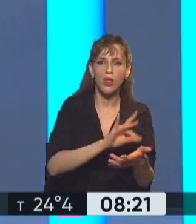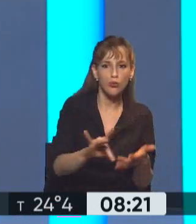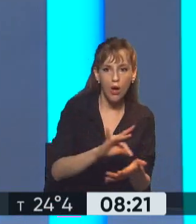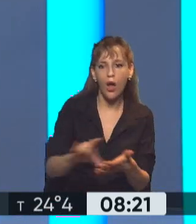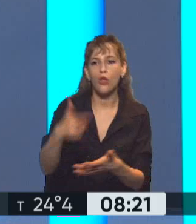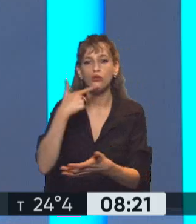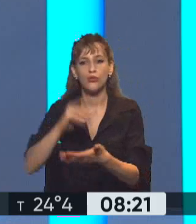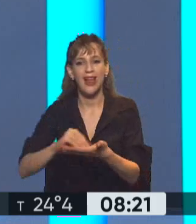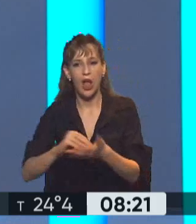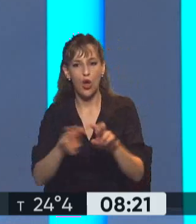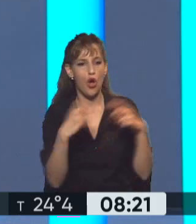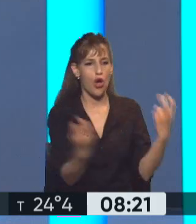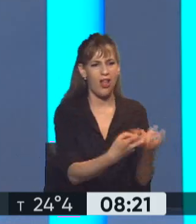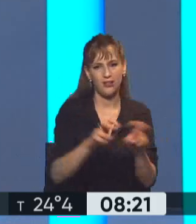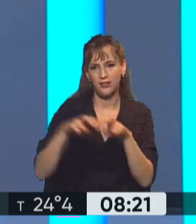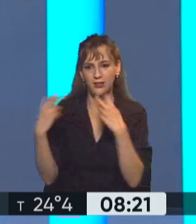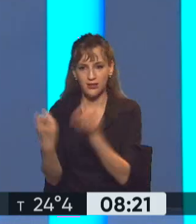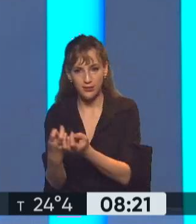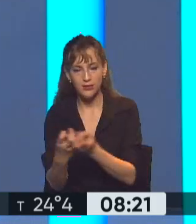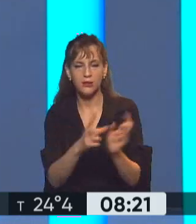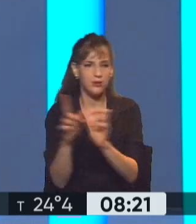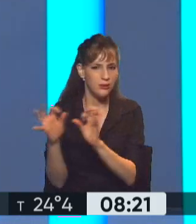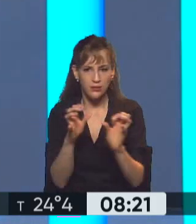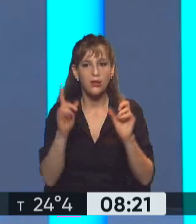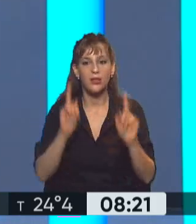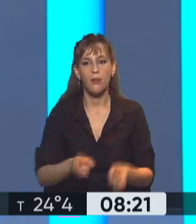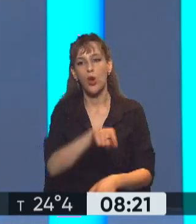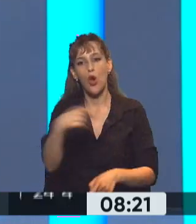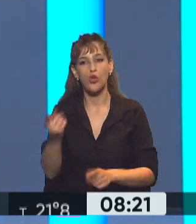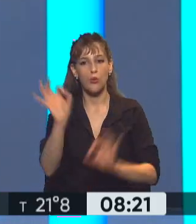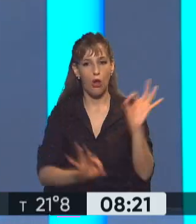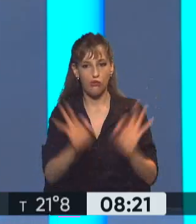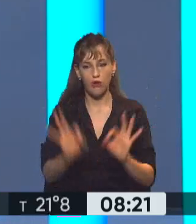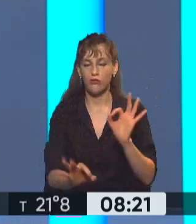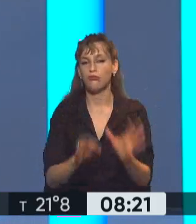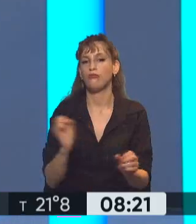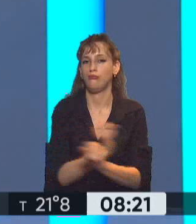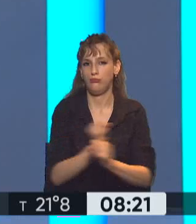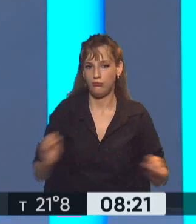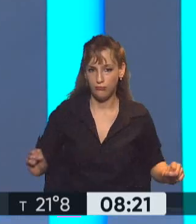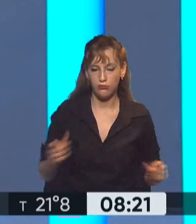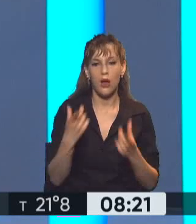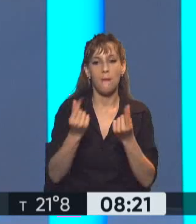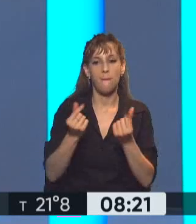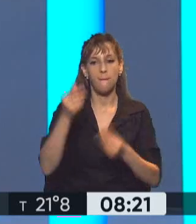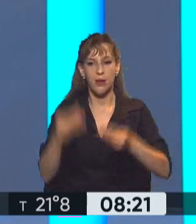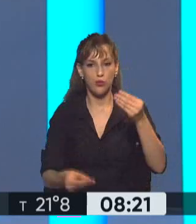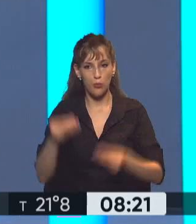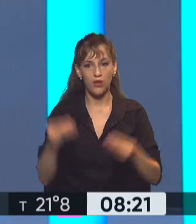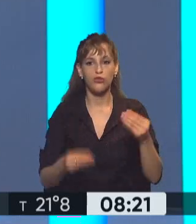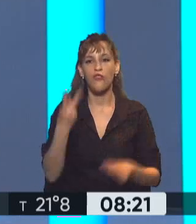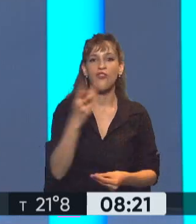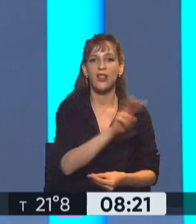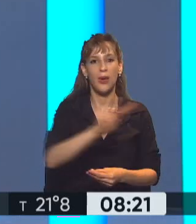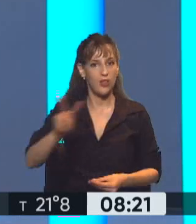de buenos aires en donde además se aprobaron otros proyectos el presupuesto 2022 con el fantasma de lo que pasó a nivel nacional y la